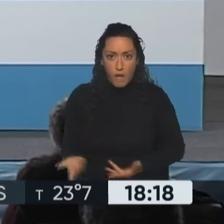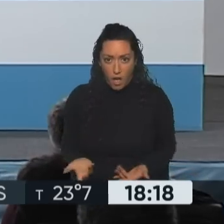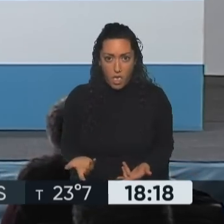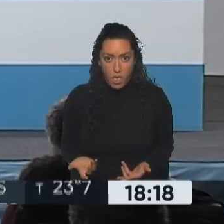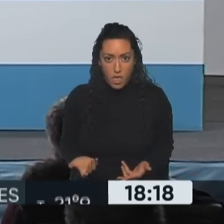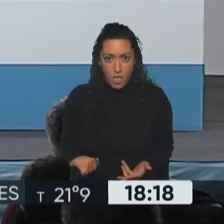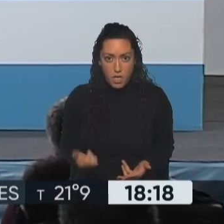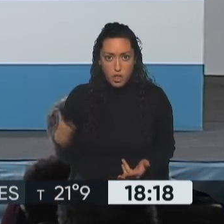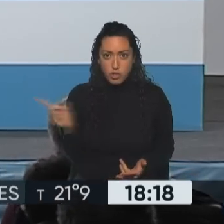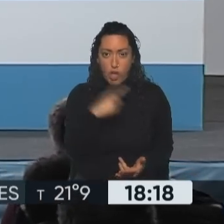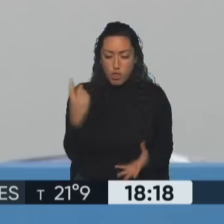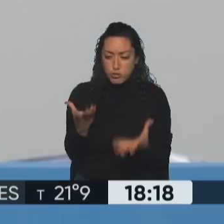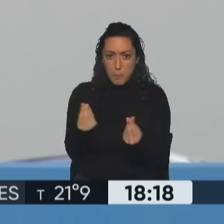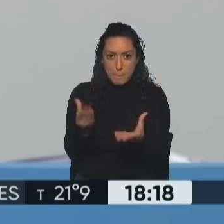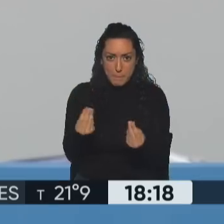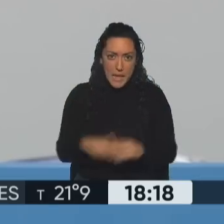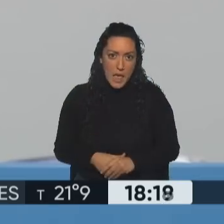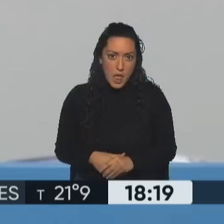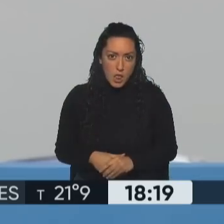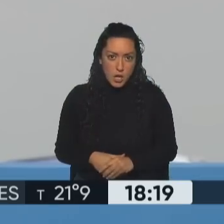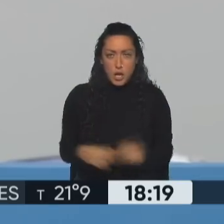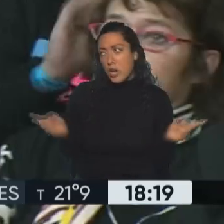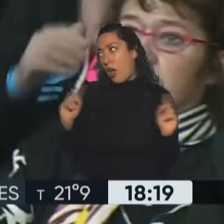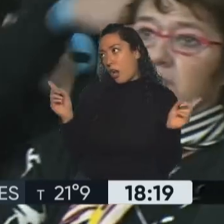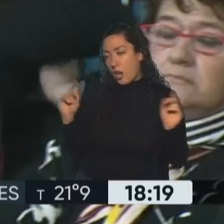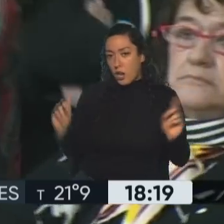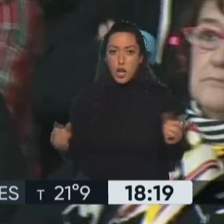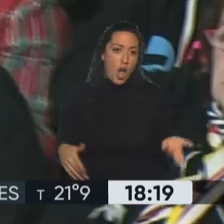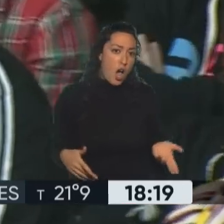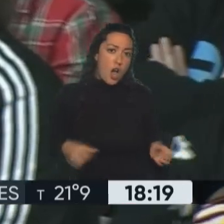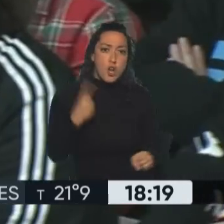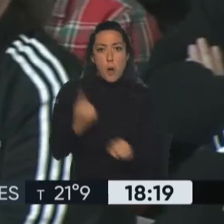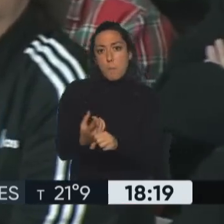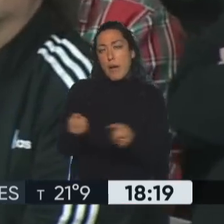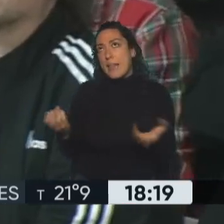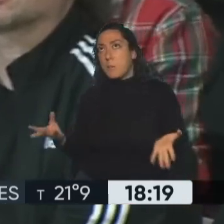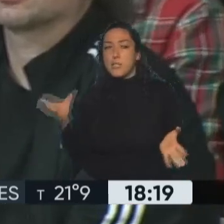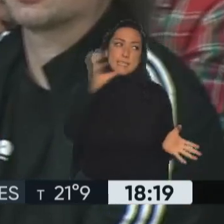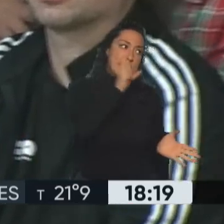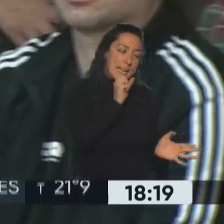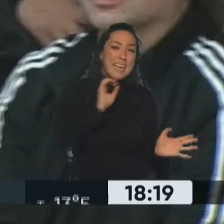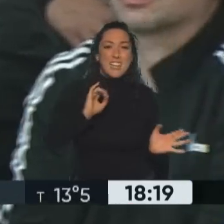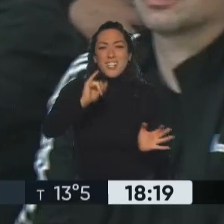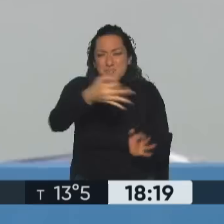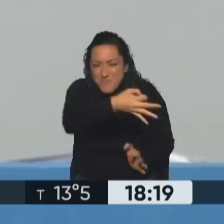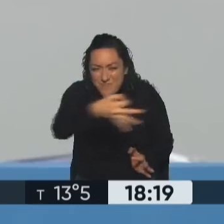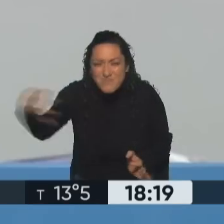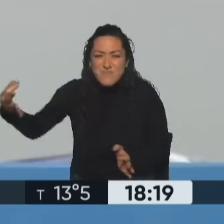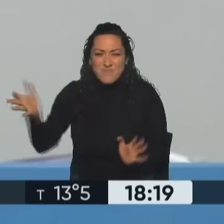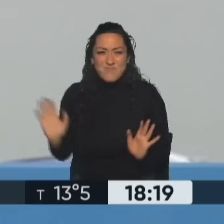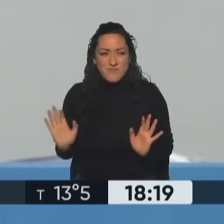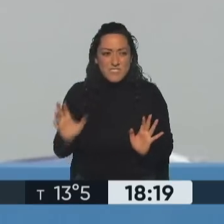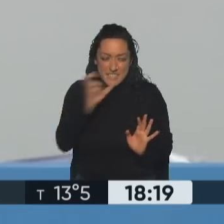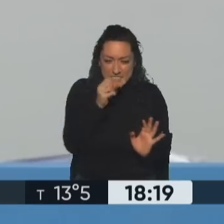Y todos tienen miedo. No, que no puedo hacer eso porque hay secretos. No, que no puedo. Bueno, sí es cierto que existen,